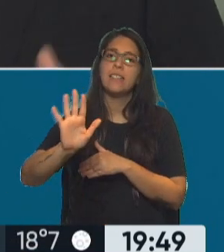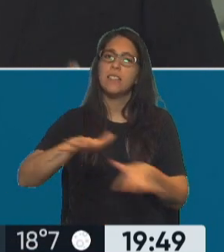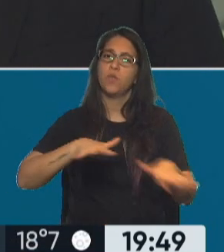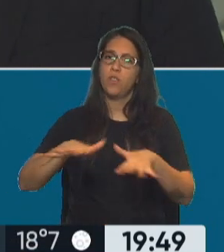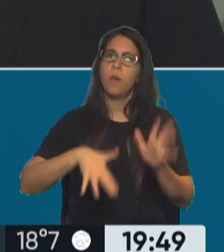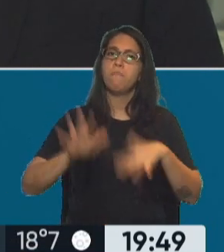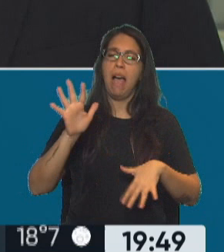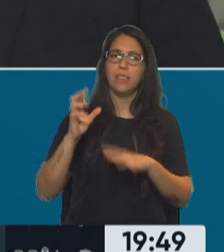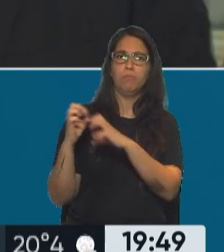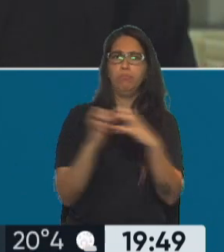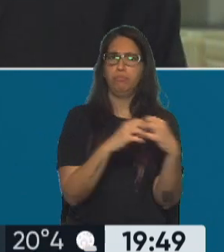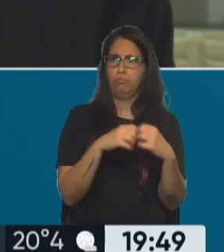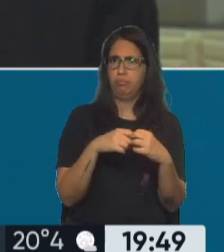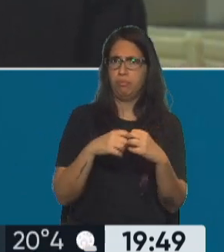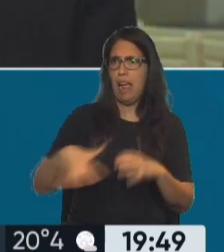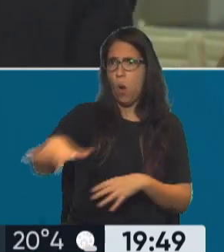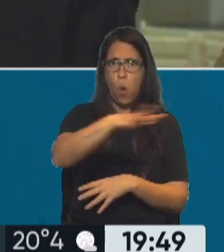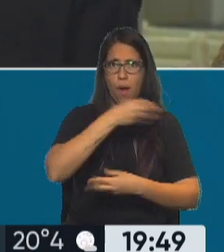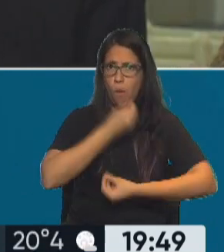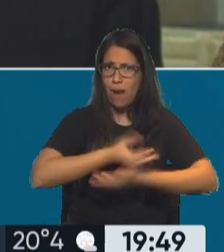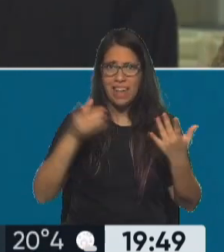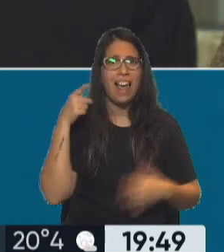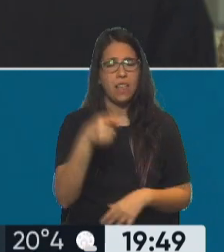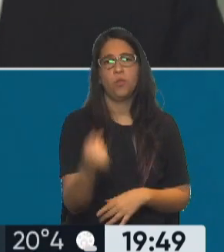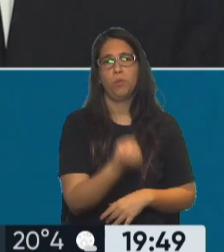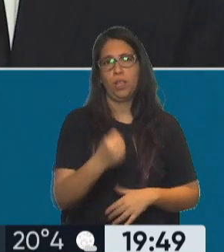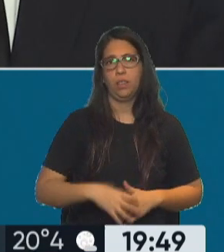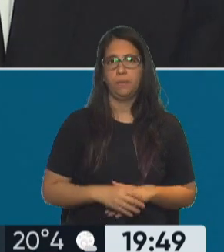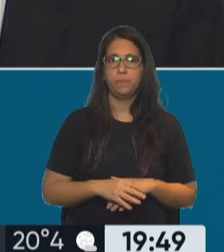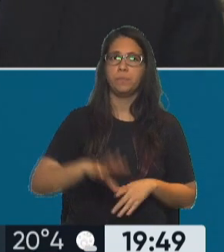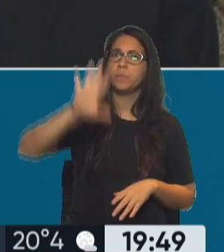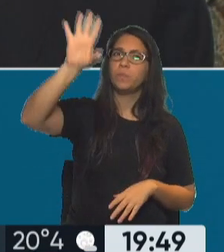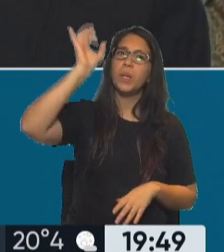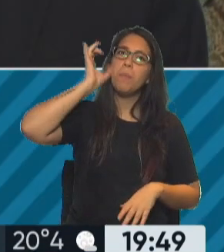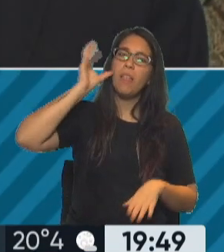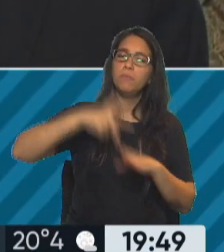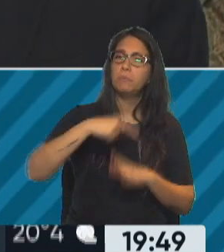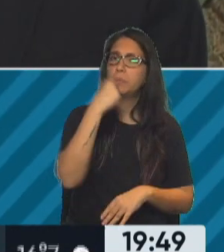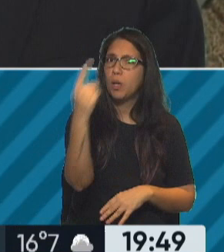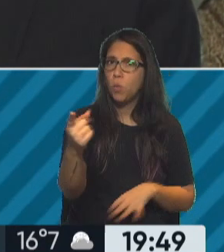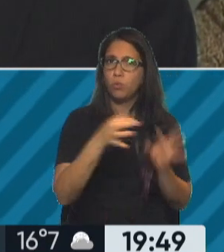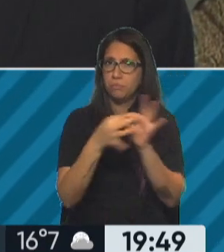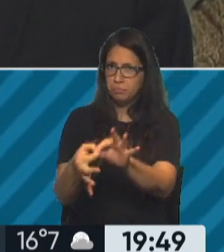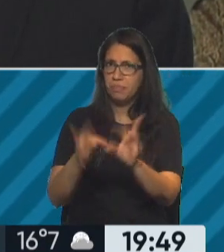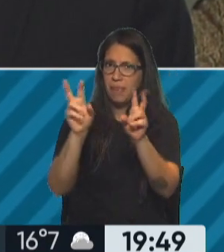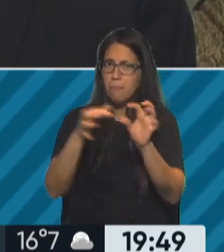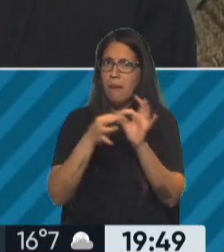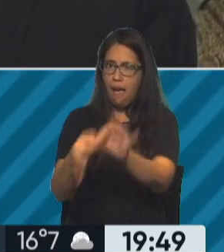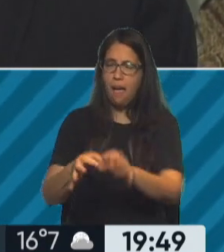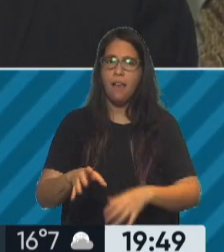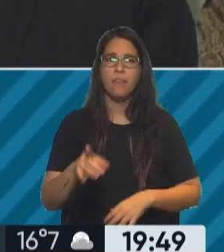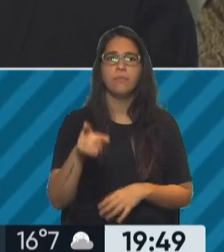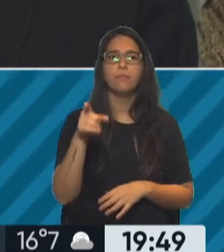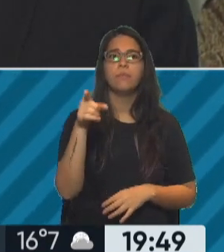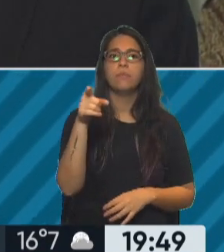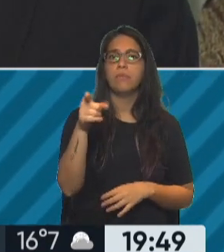de mayor debate político, que yo creo que es lo más importante, ¿no? Agustín, ahí también te pregunto, en línea con eso que estabas mencionando, porque se viene hablando mucho